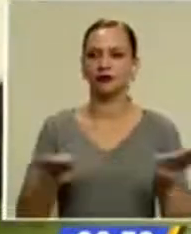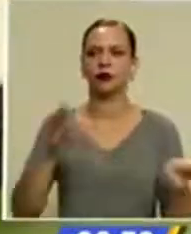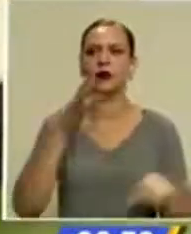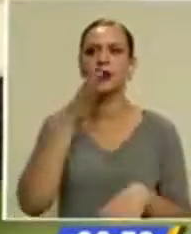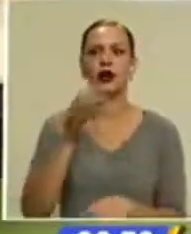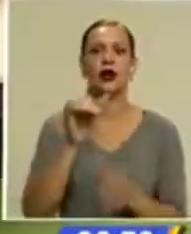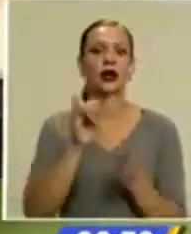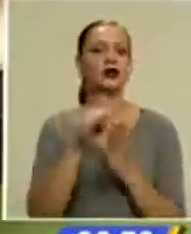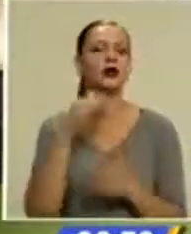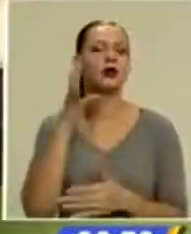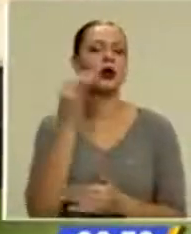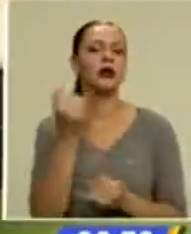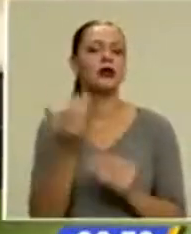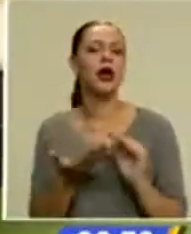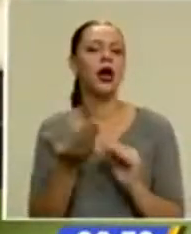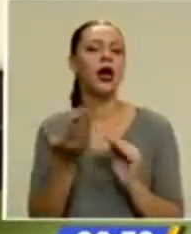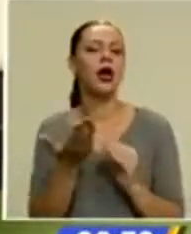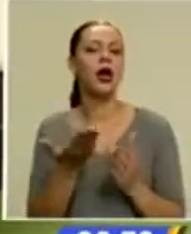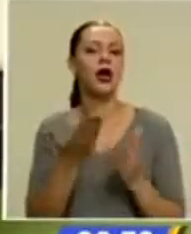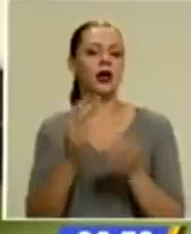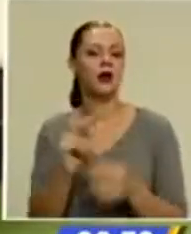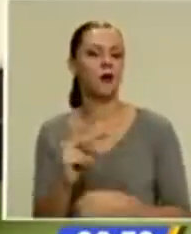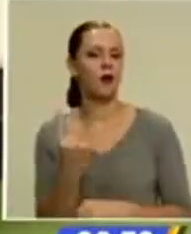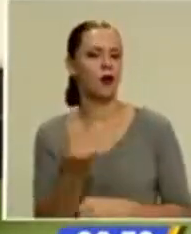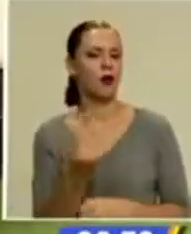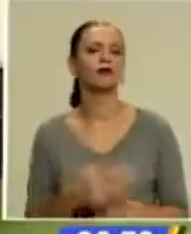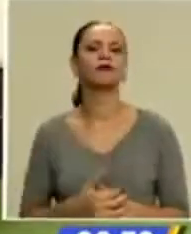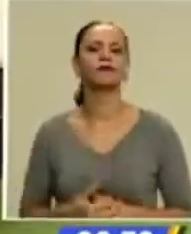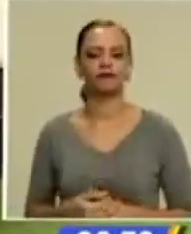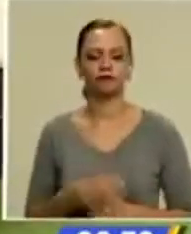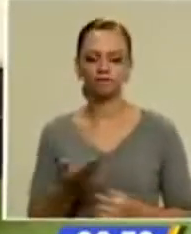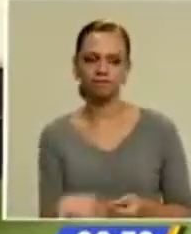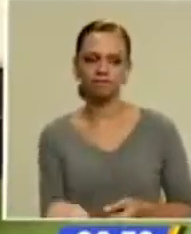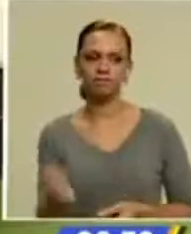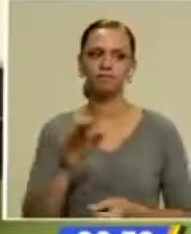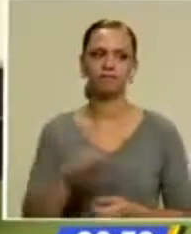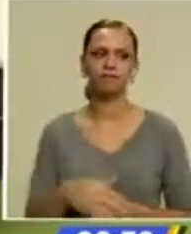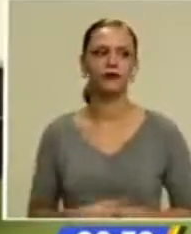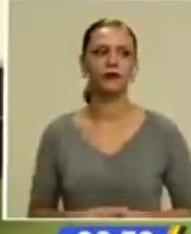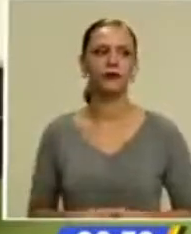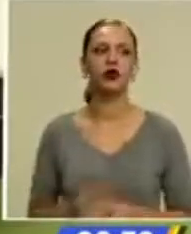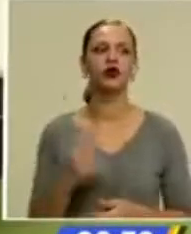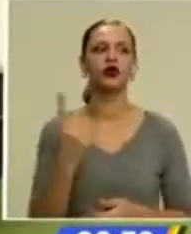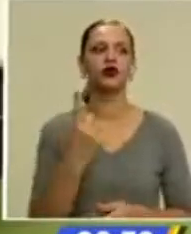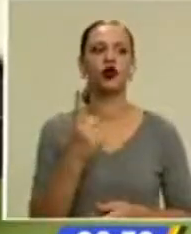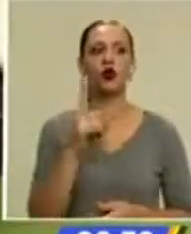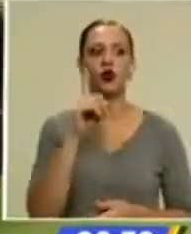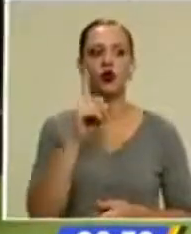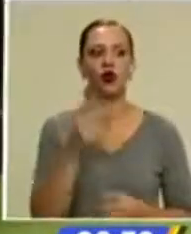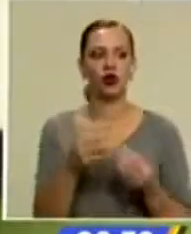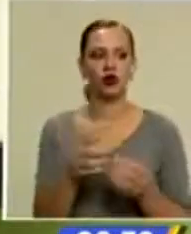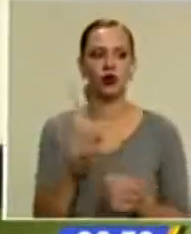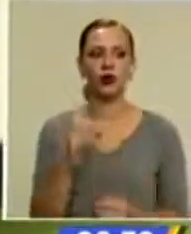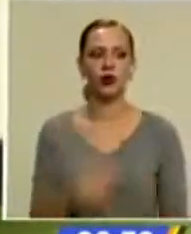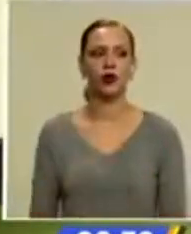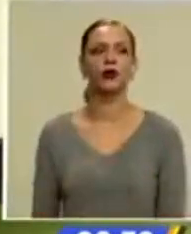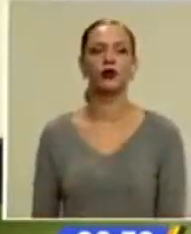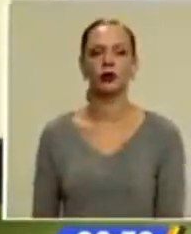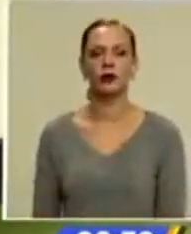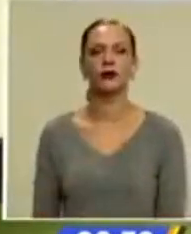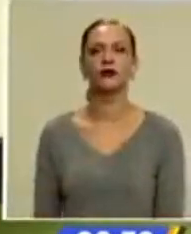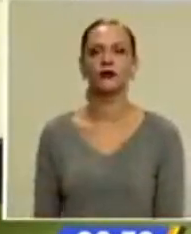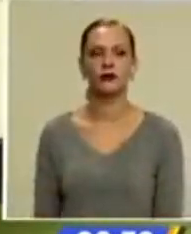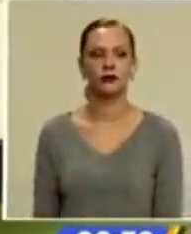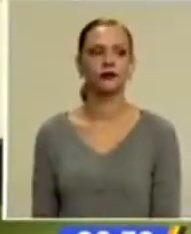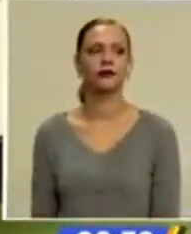esta yo creo que ya casi le vamos a dar la vuelta. Ya le va a dar vuelta. Aquí está la ya para casi. Dar vuelta. Solo nos queda una, ¿verdad, Sergio? Solo nos queda